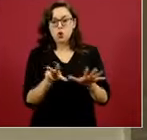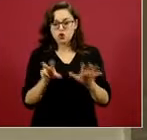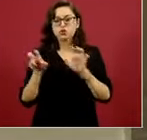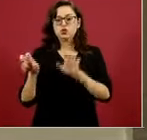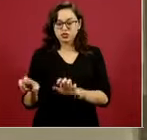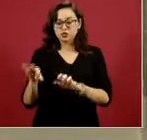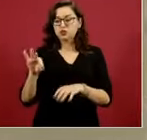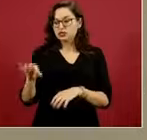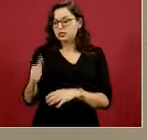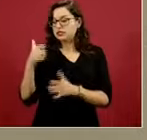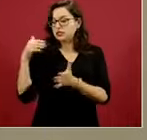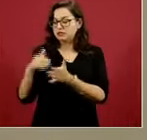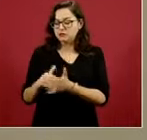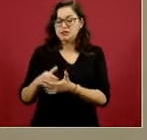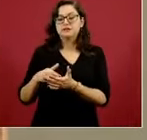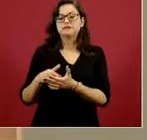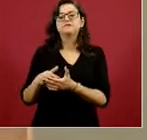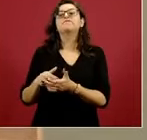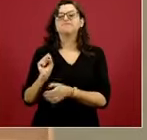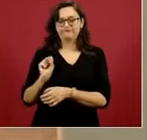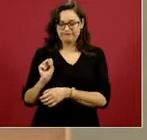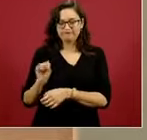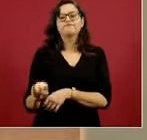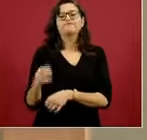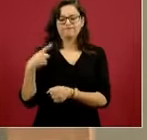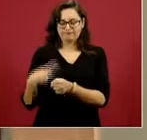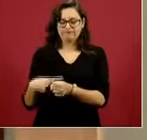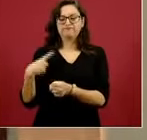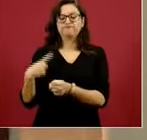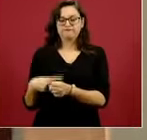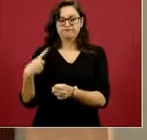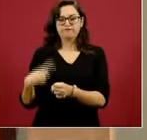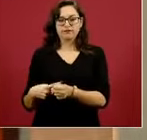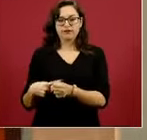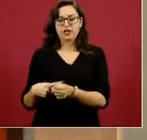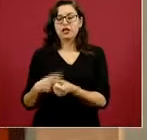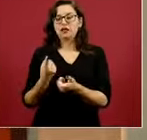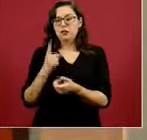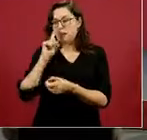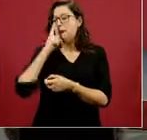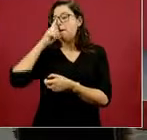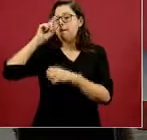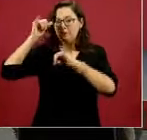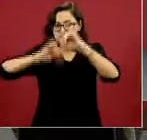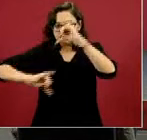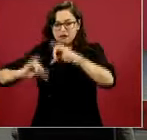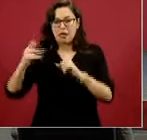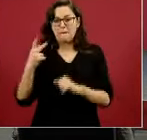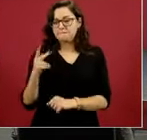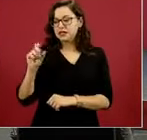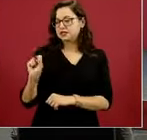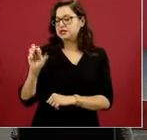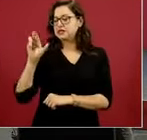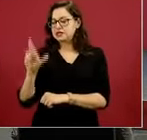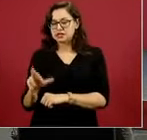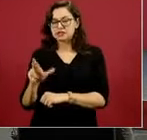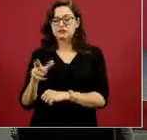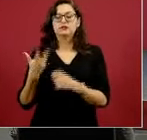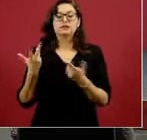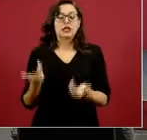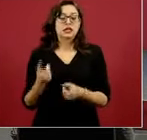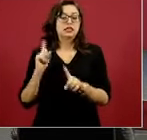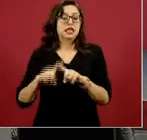847.108 en esta misma secuencia resultaron positivos en esta prueba de PCR para el virus SARS-CoV-2, y son lo que